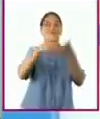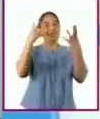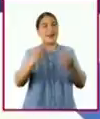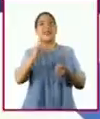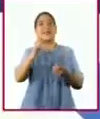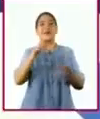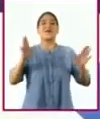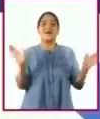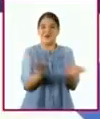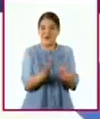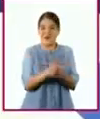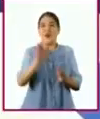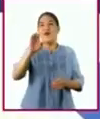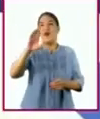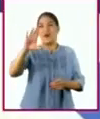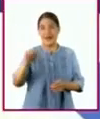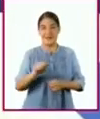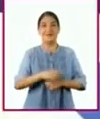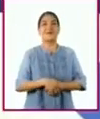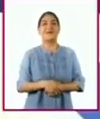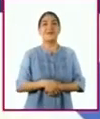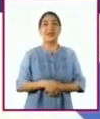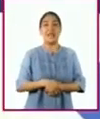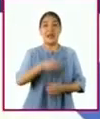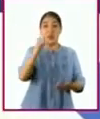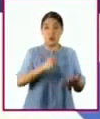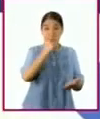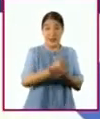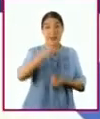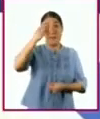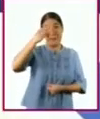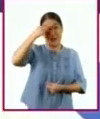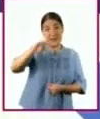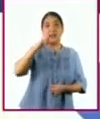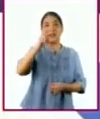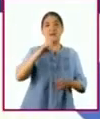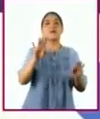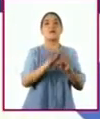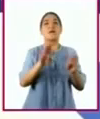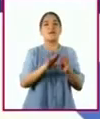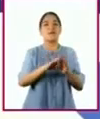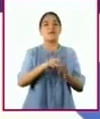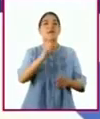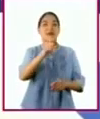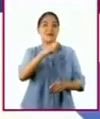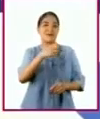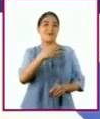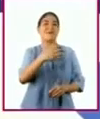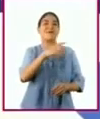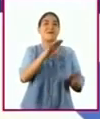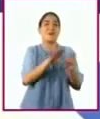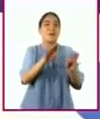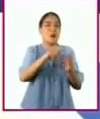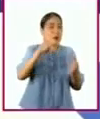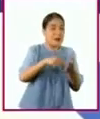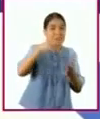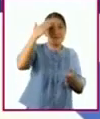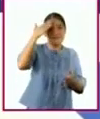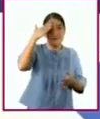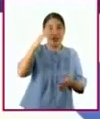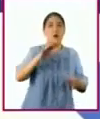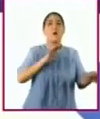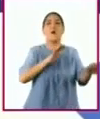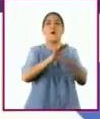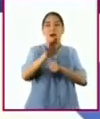marinos. La ciudad de Mexicali es la capital de la entidad y por ello ahí se encuentran las sedes de los